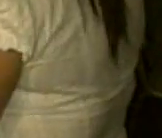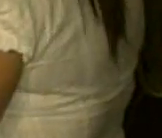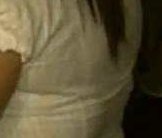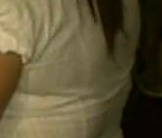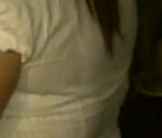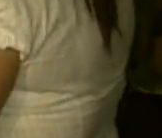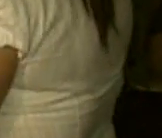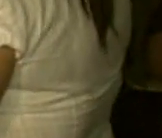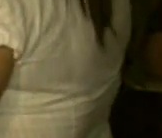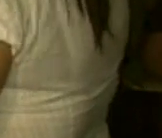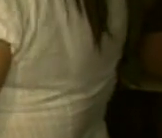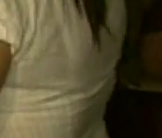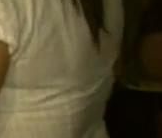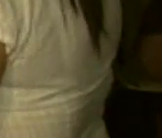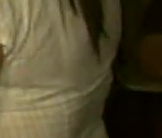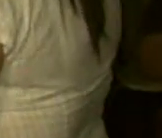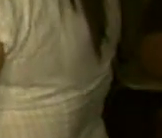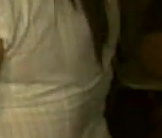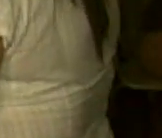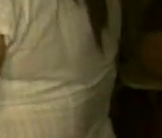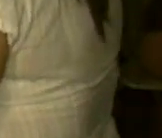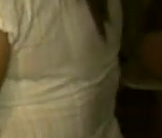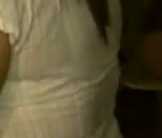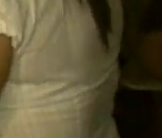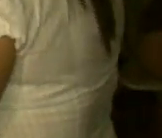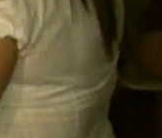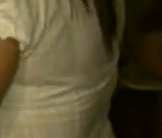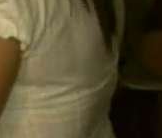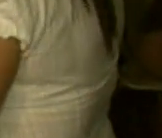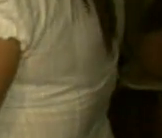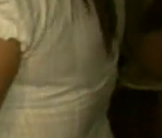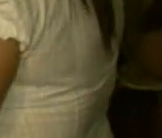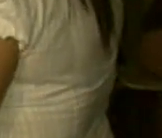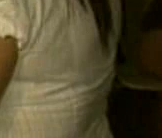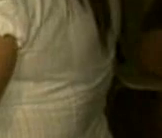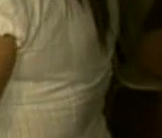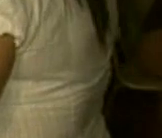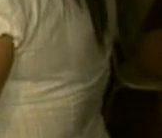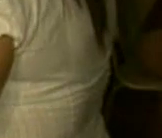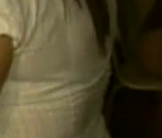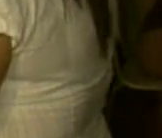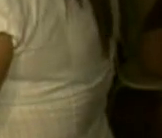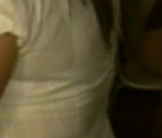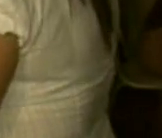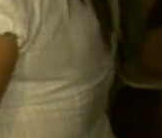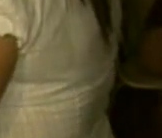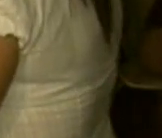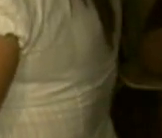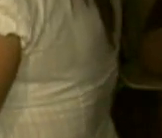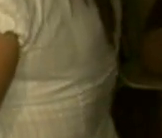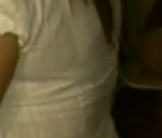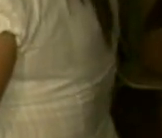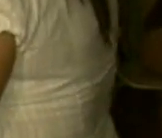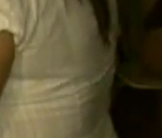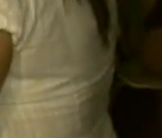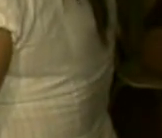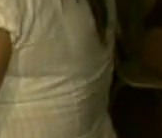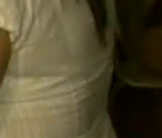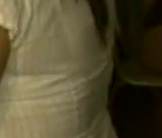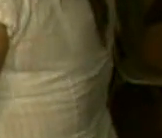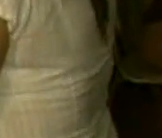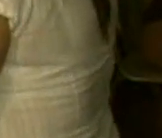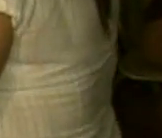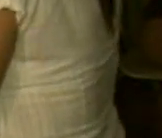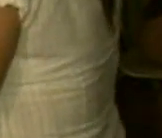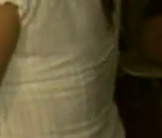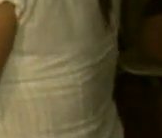versiones de lo que sucedió el día de ayer, lo que ha pasado con el caso de las medidas que se tomaron de prohibición de salida del